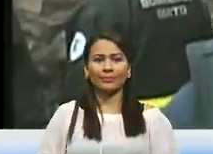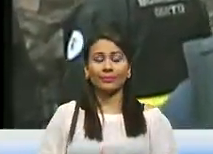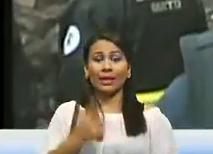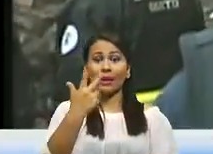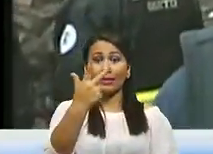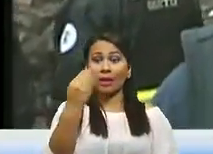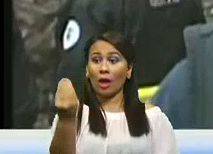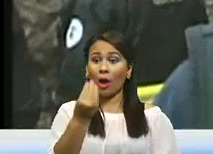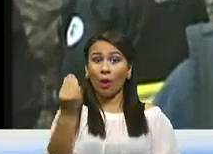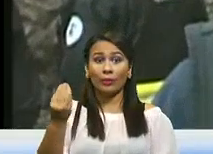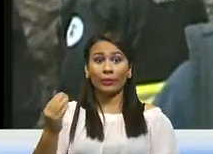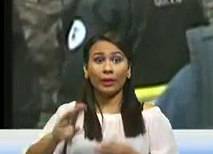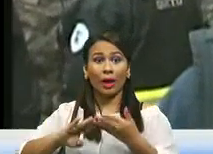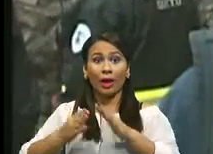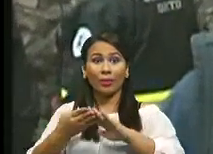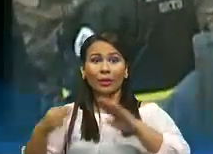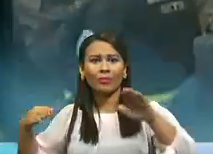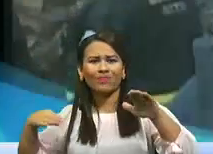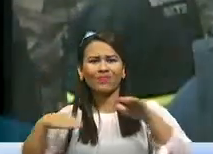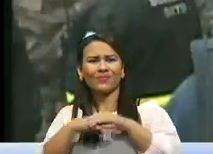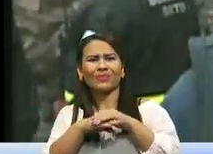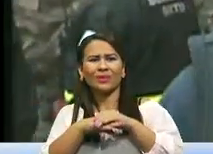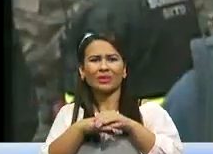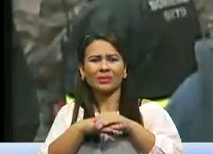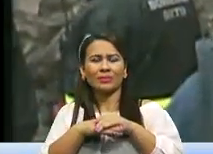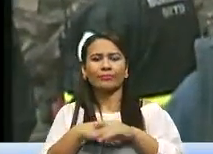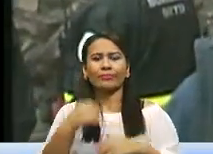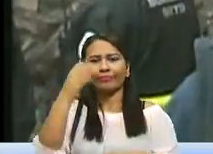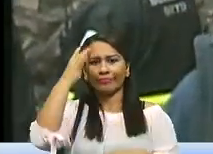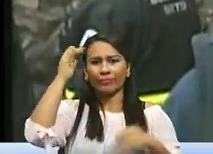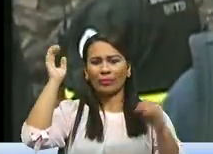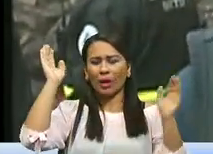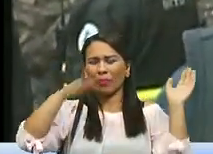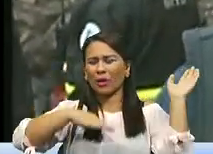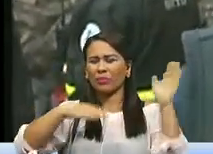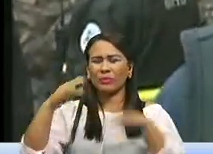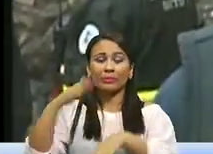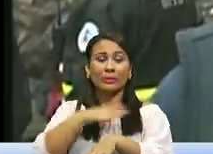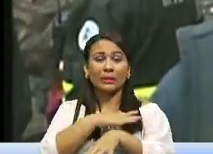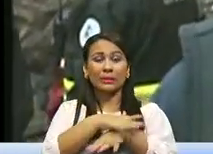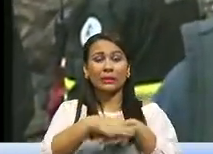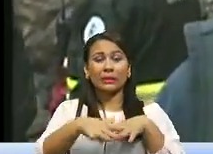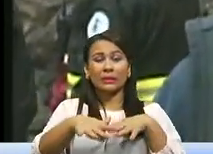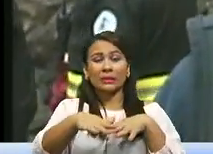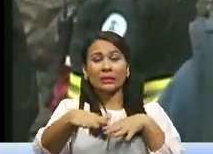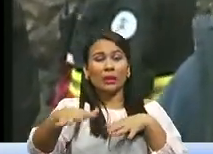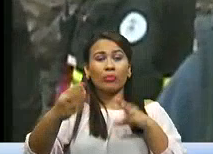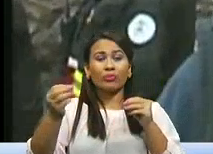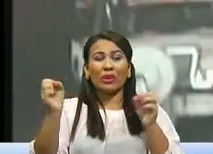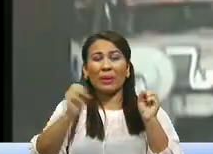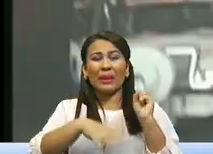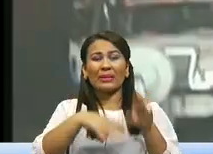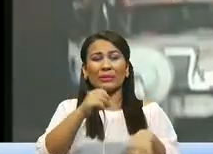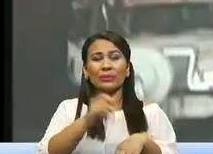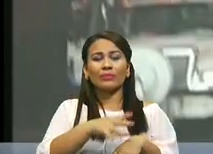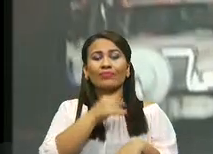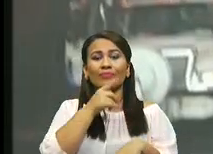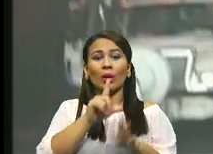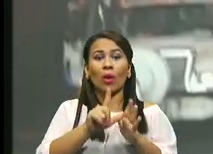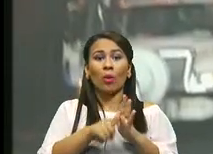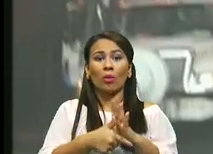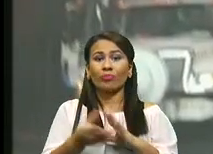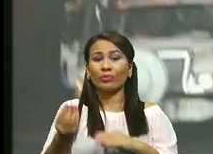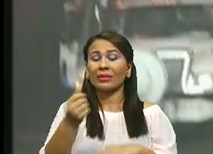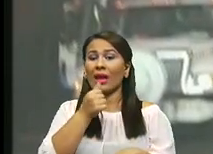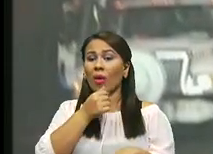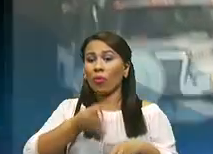adolescentes quedaron atrapados por una correntada, una vez que se desbordó una quebradiza que estaba llena de basura. Luego tuvimos acumulación de